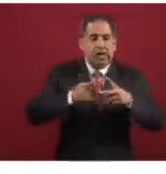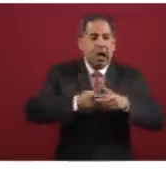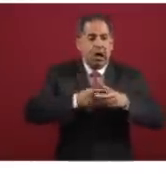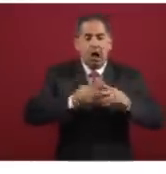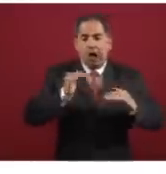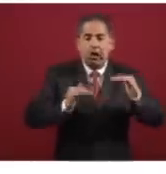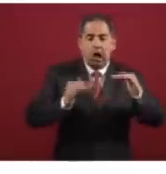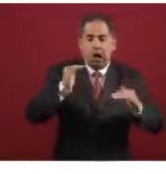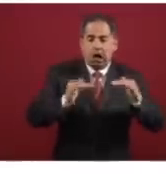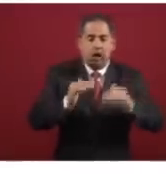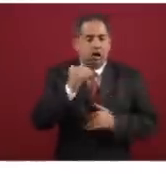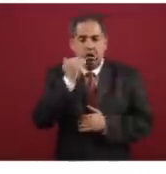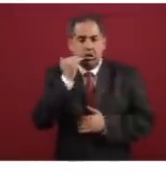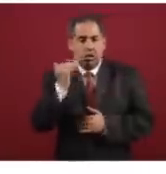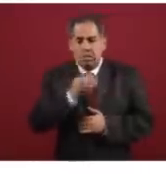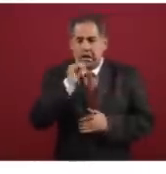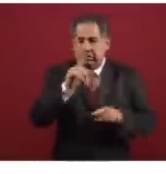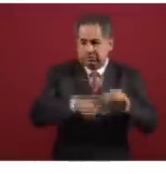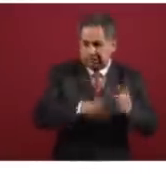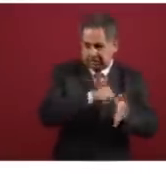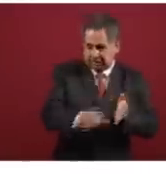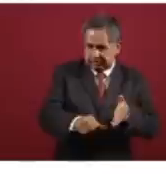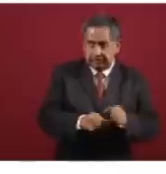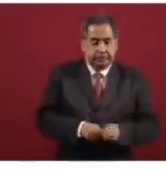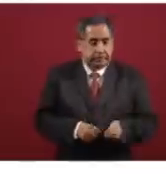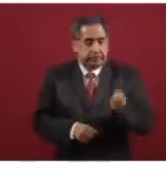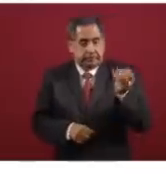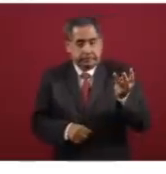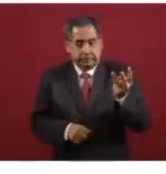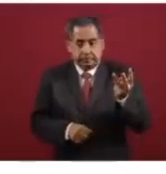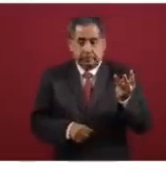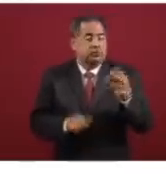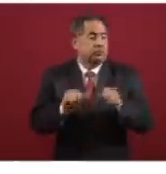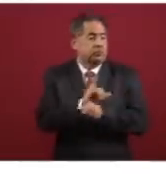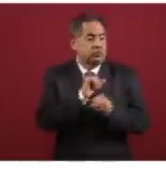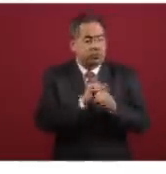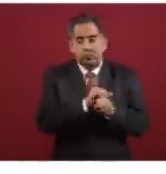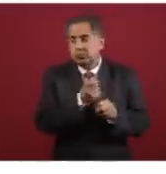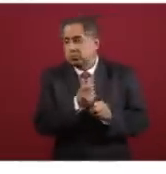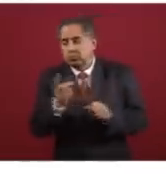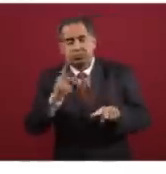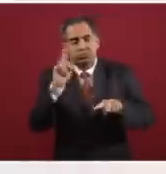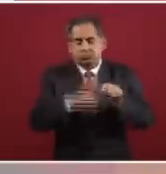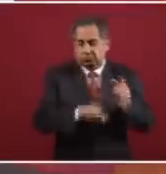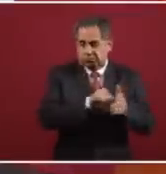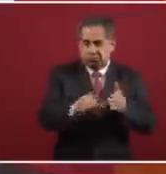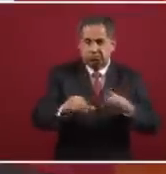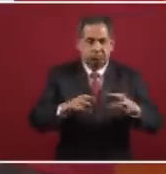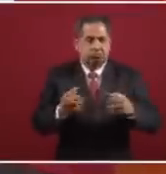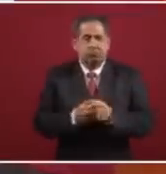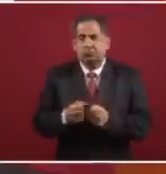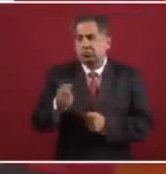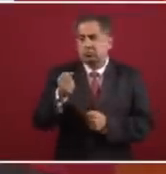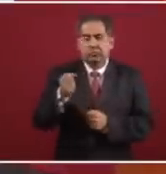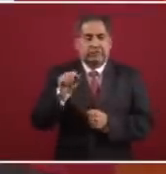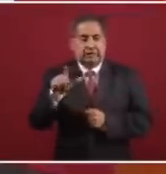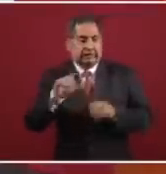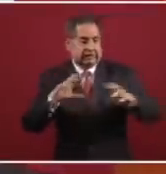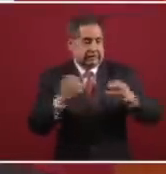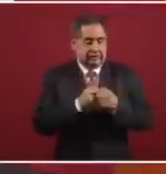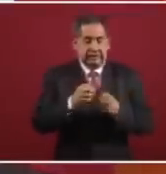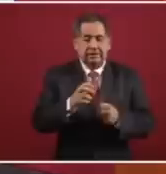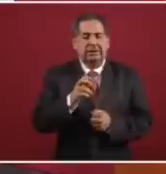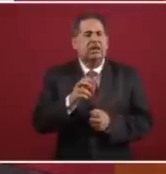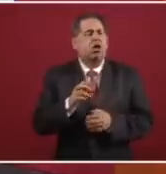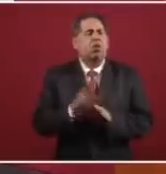y fueron inmovilizadas. 3 vehículos inmovilizados de 17, 4 autotanques inmovilizados de 30